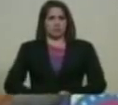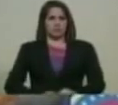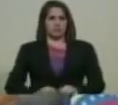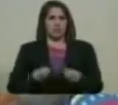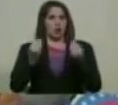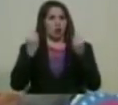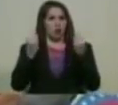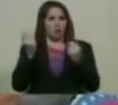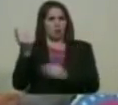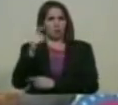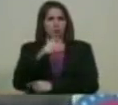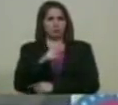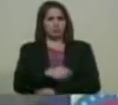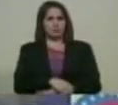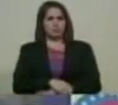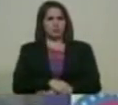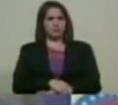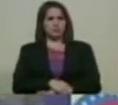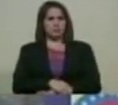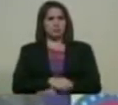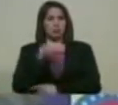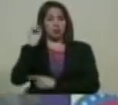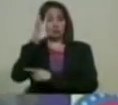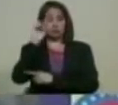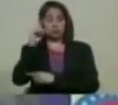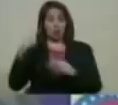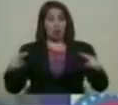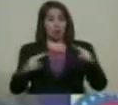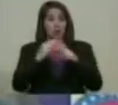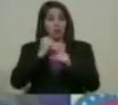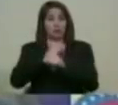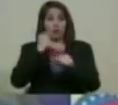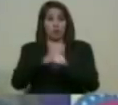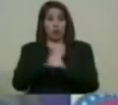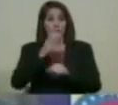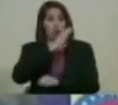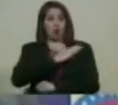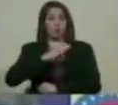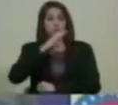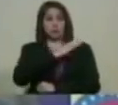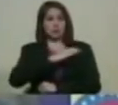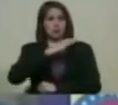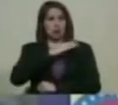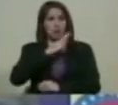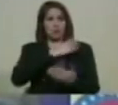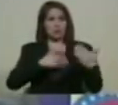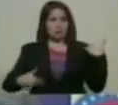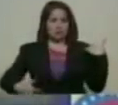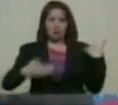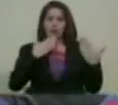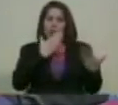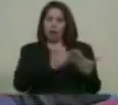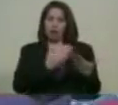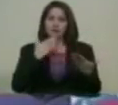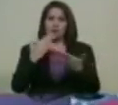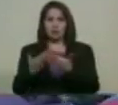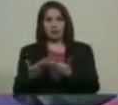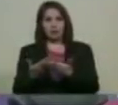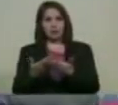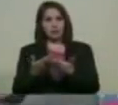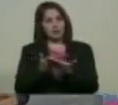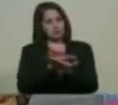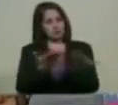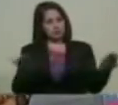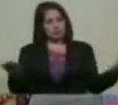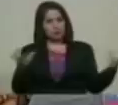Nos hacía falta un seminario, un encuentro de trabajo de esta Comisión Presidencial de Asesoría Económica. Les doy las gracias. Y bueno, estoy a la